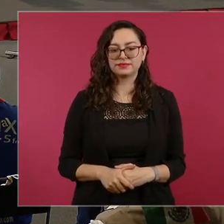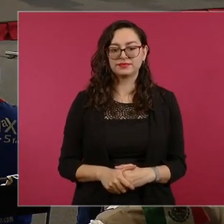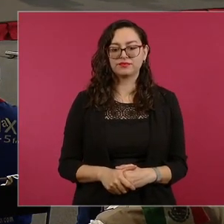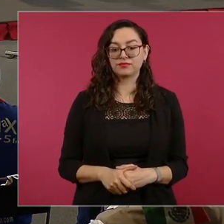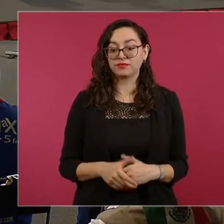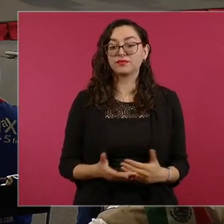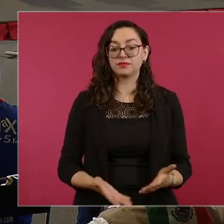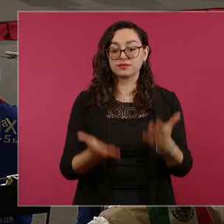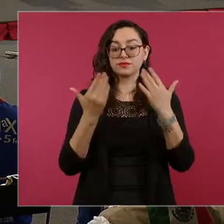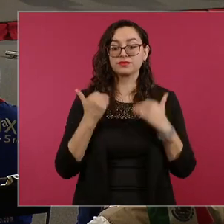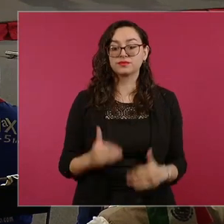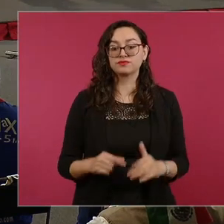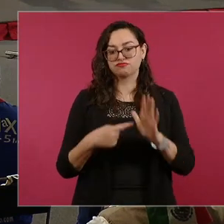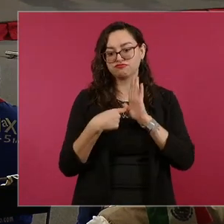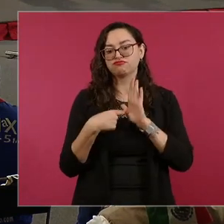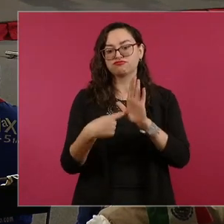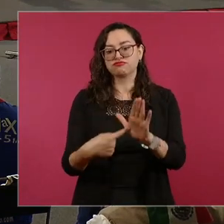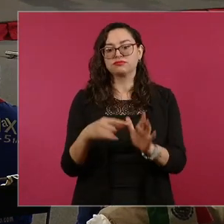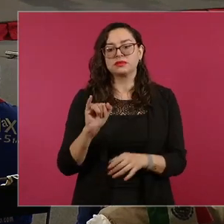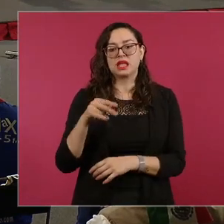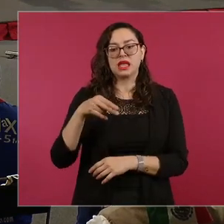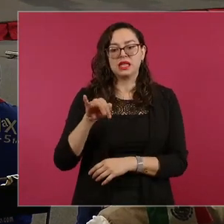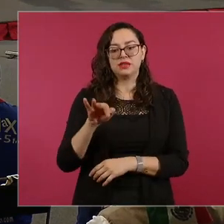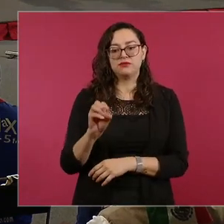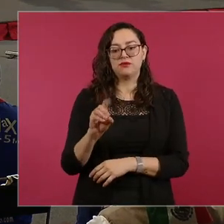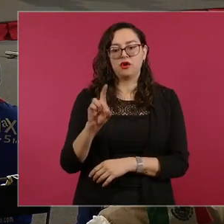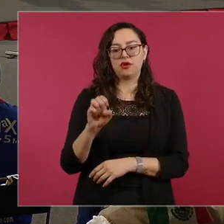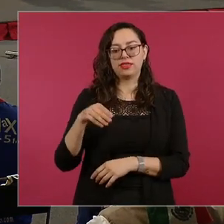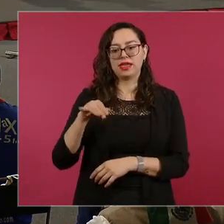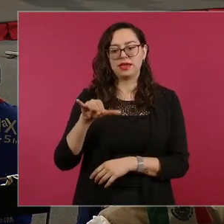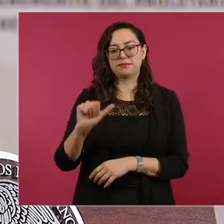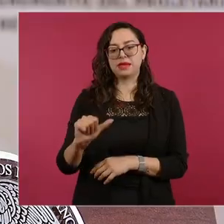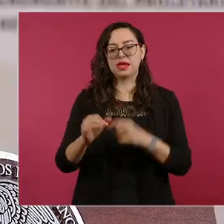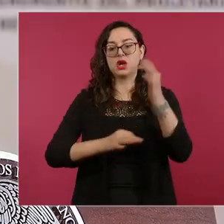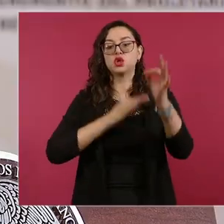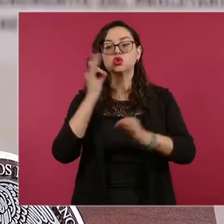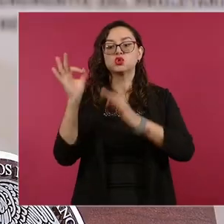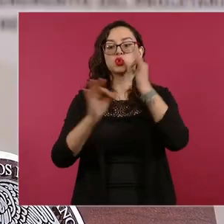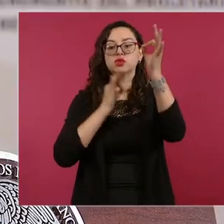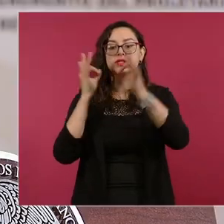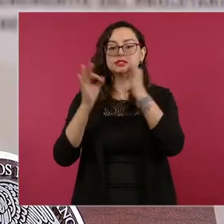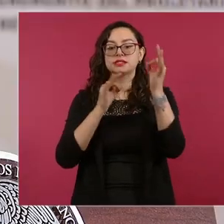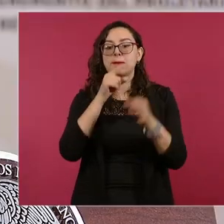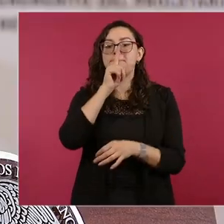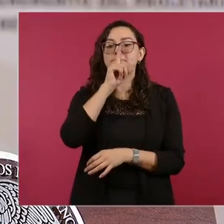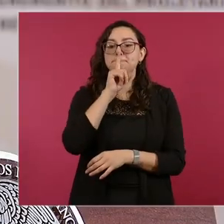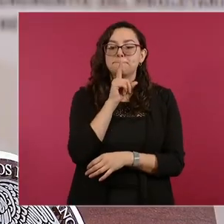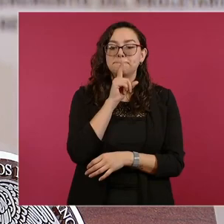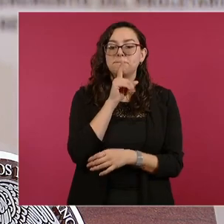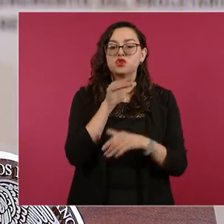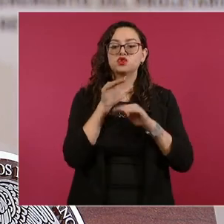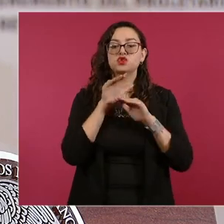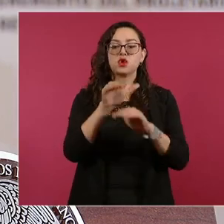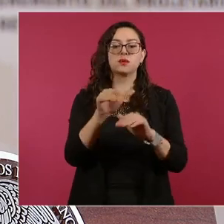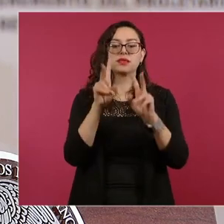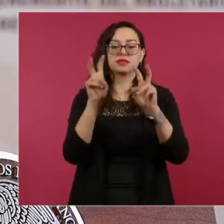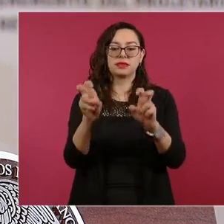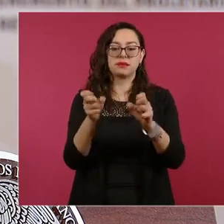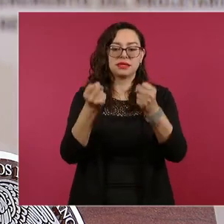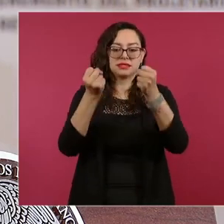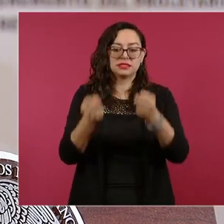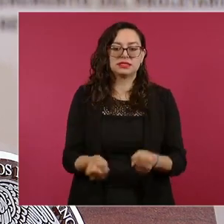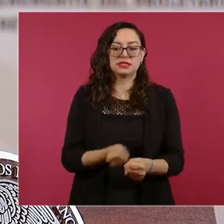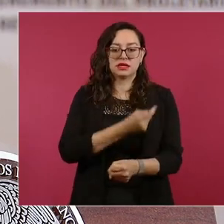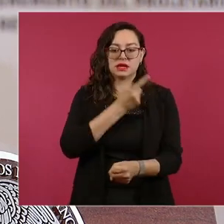colaboración semanal con Infodemia sobre las noticias falsas en torno a la seguridad y